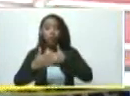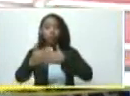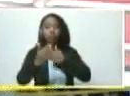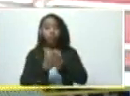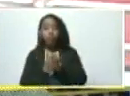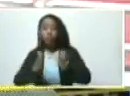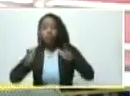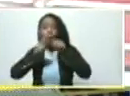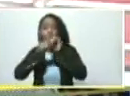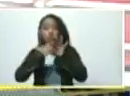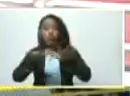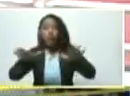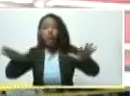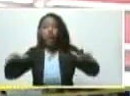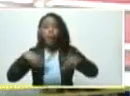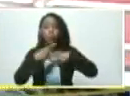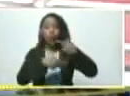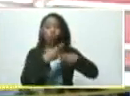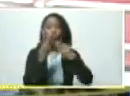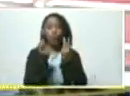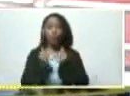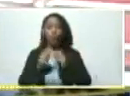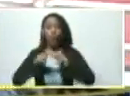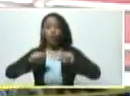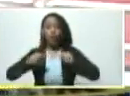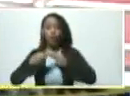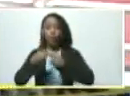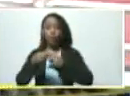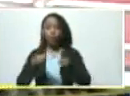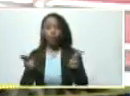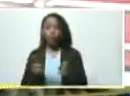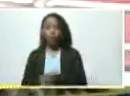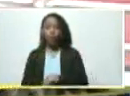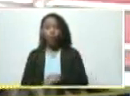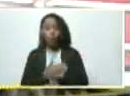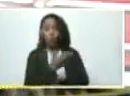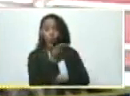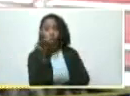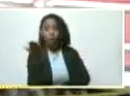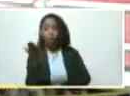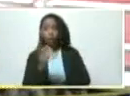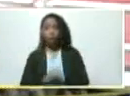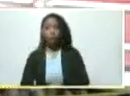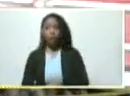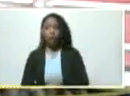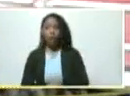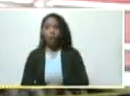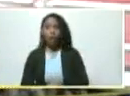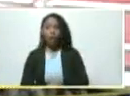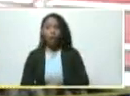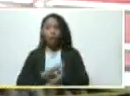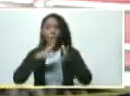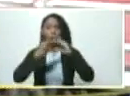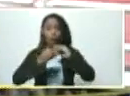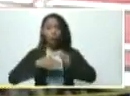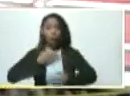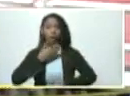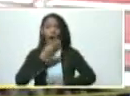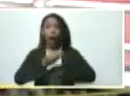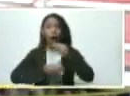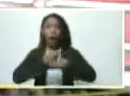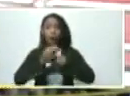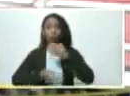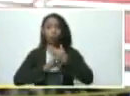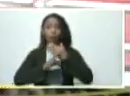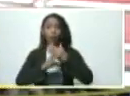producción, expandir el número de hectáreas. Y ustedes, los CLAP, pueden hacer todavía